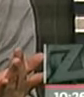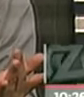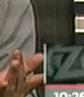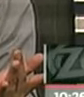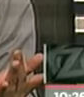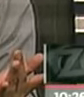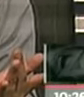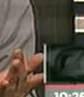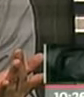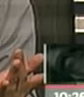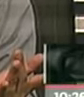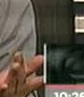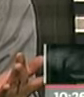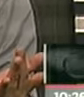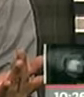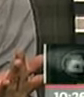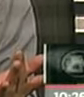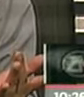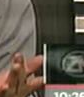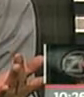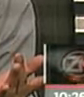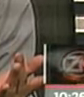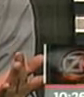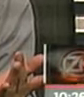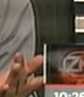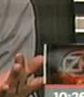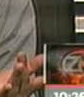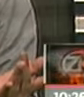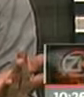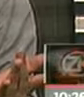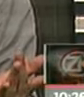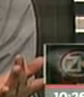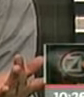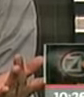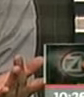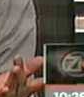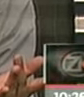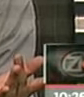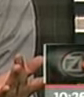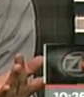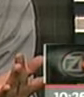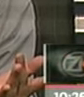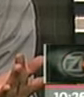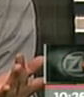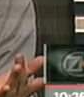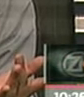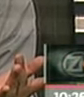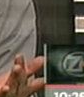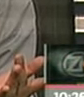las empresas de Mike Pompeo, a los contratistas militares, a las petroleras estadounidenses.